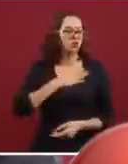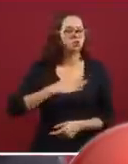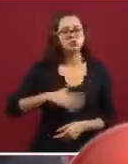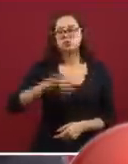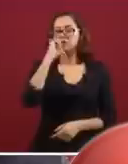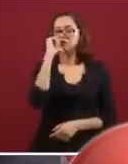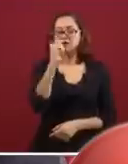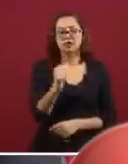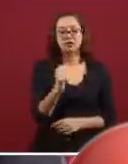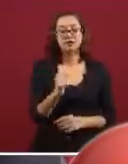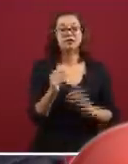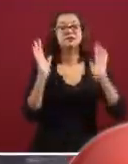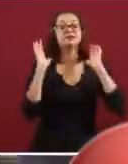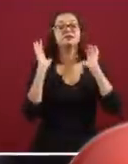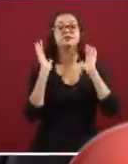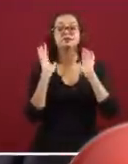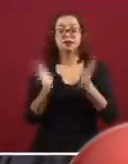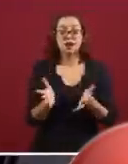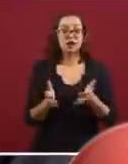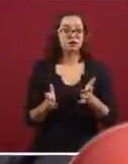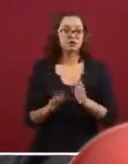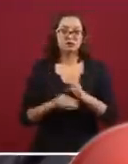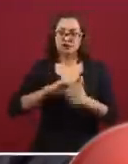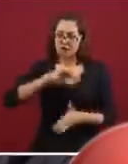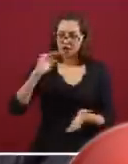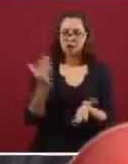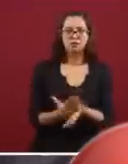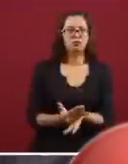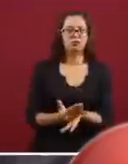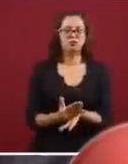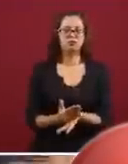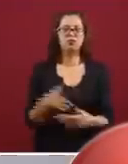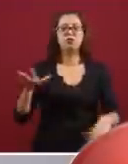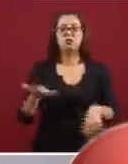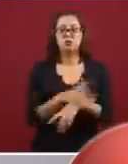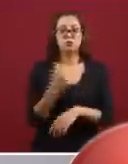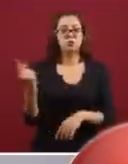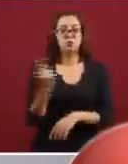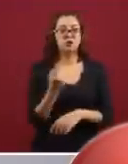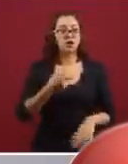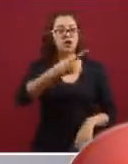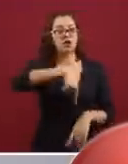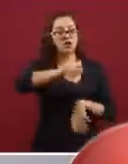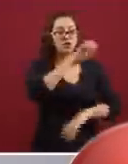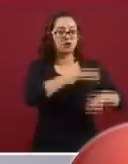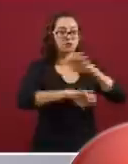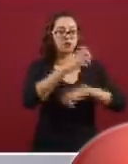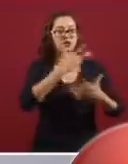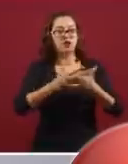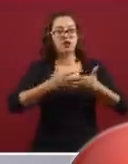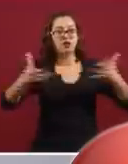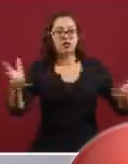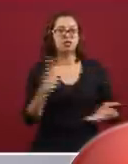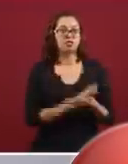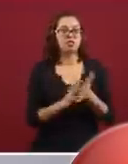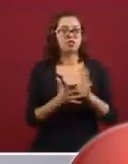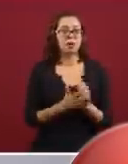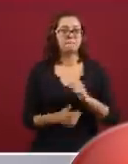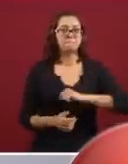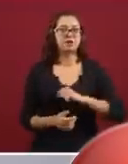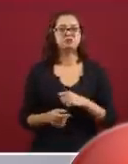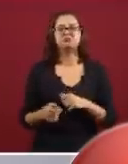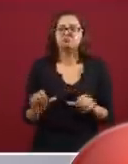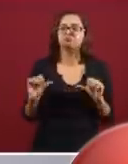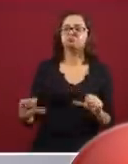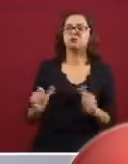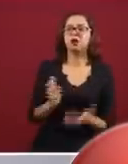injusticia, porque los que tenían agarraderas, los que tenían influencia, no pagaban impuestos